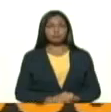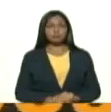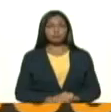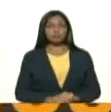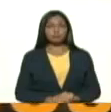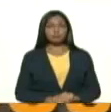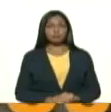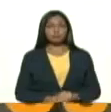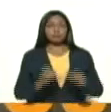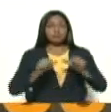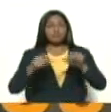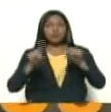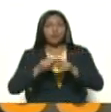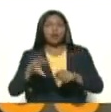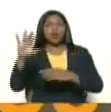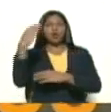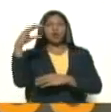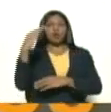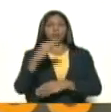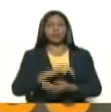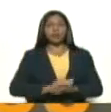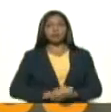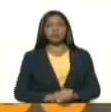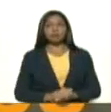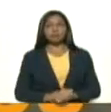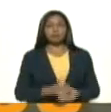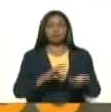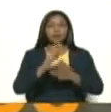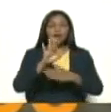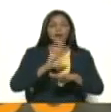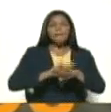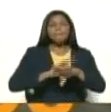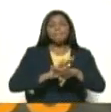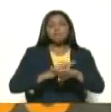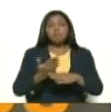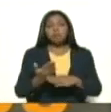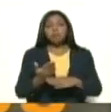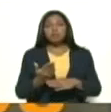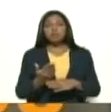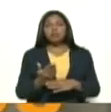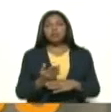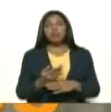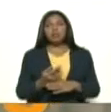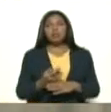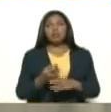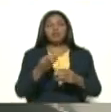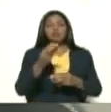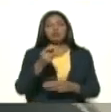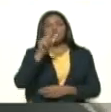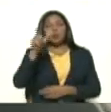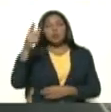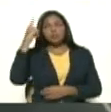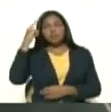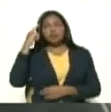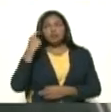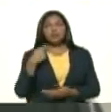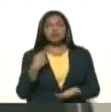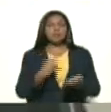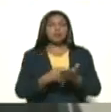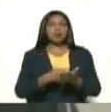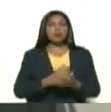Le sigue Colombia. Me sacaron porque debo muchos días de arriendo y yo